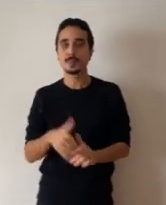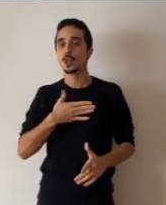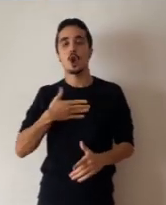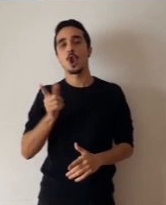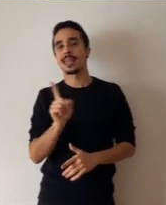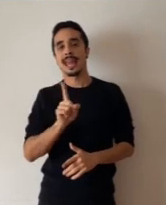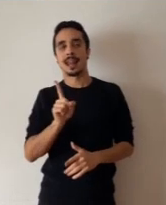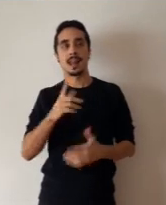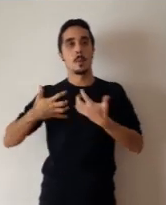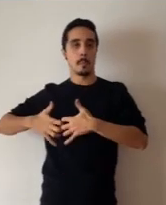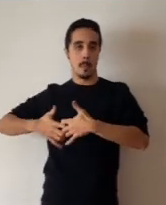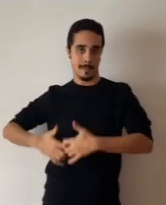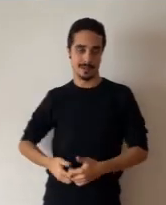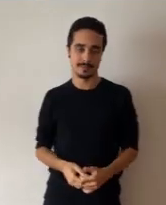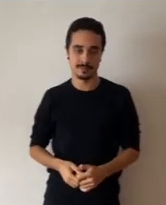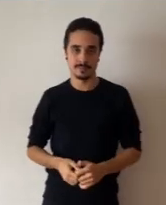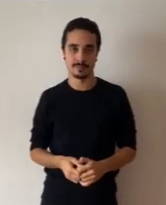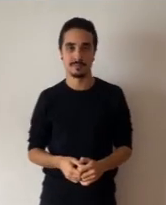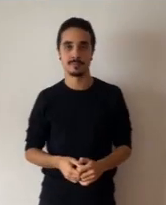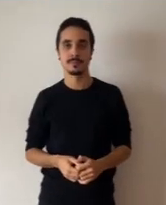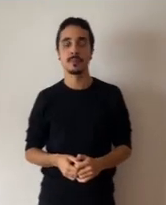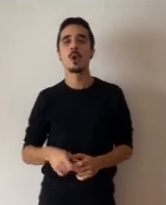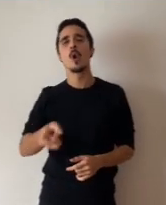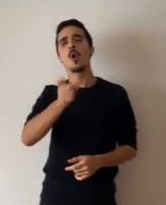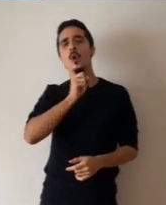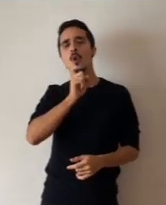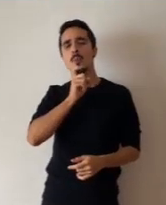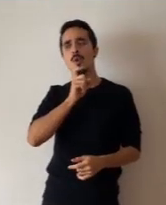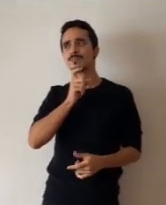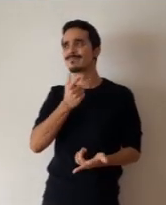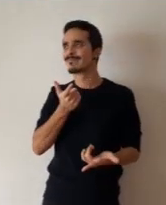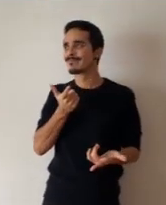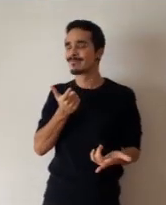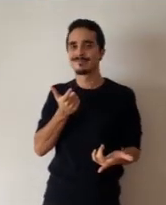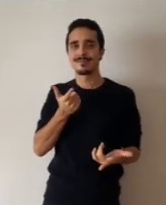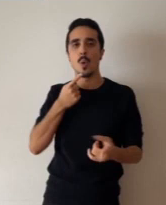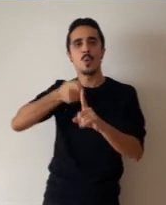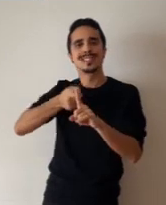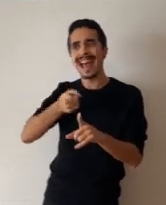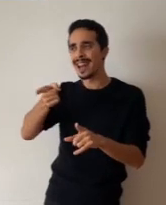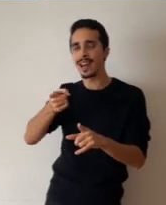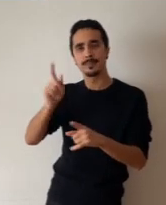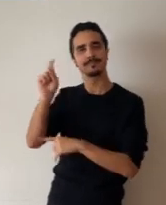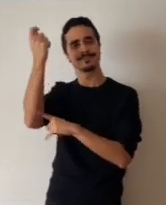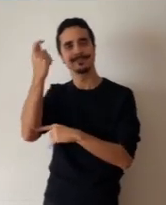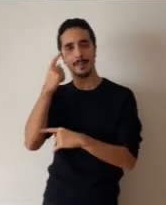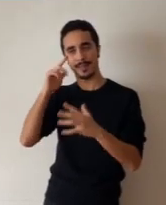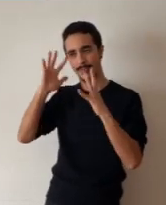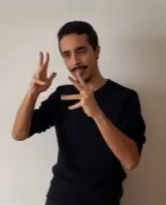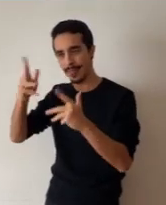entendible que no quieran las bombas. ¿Cómo conseguir que las